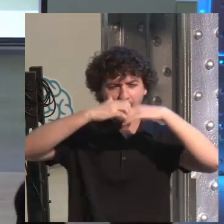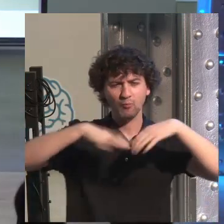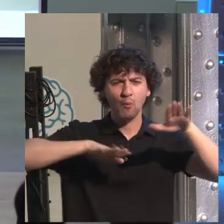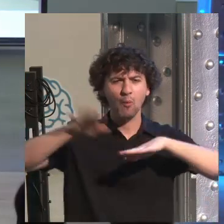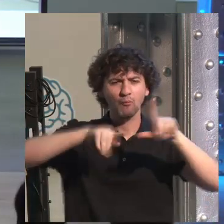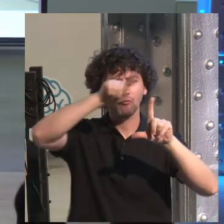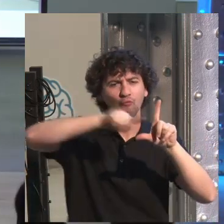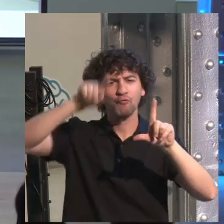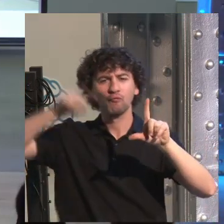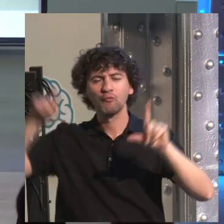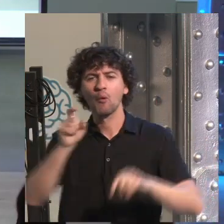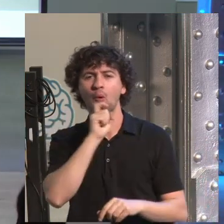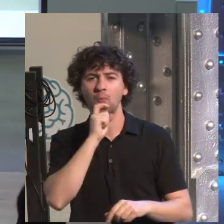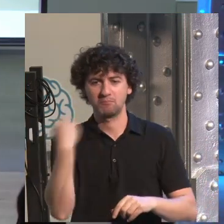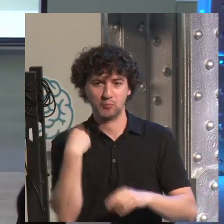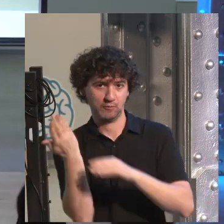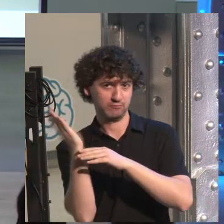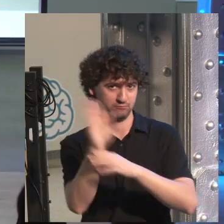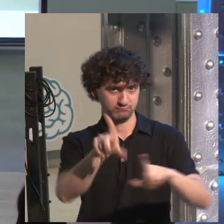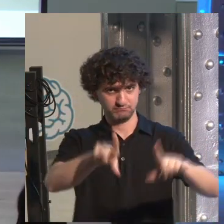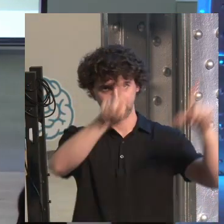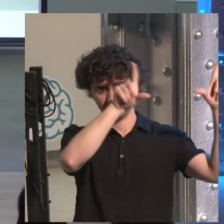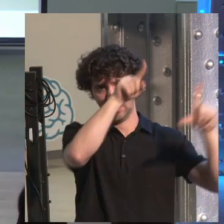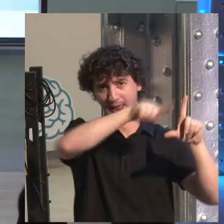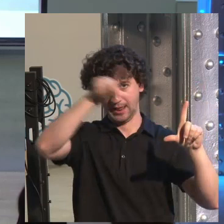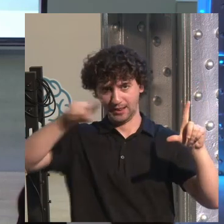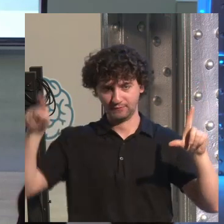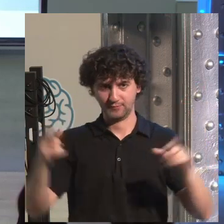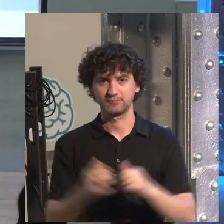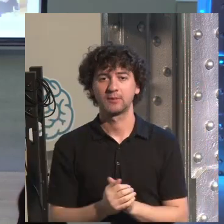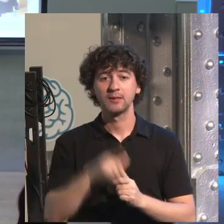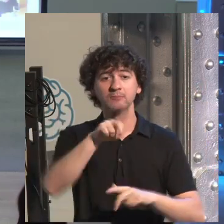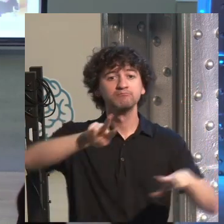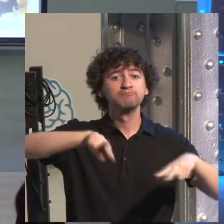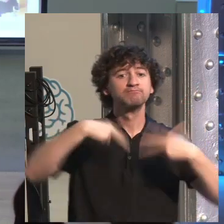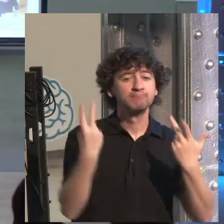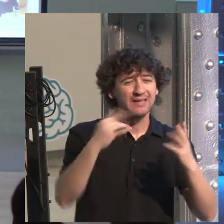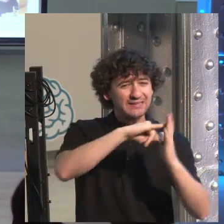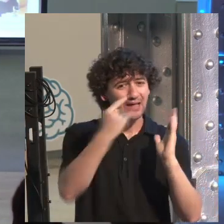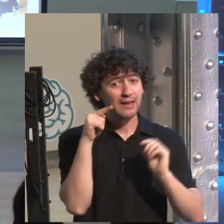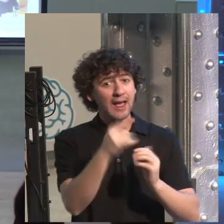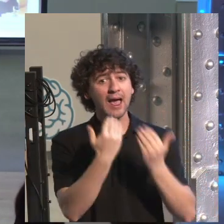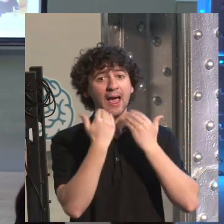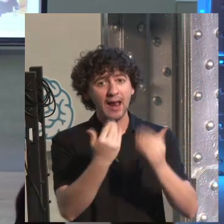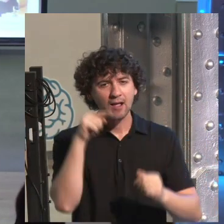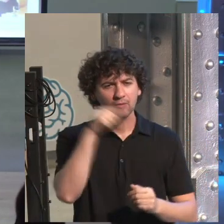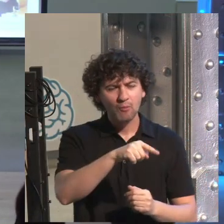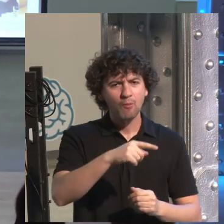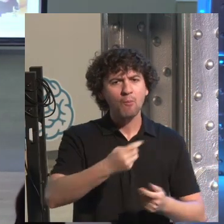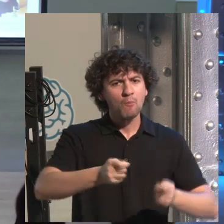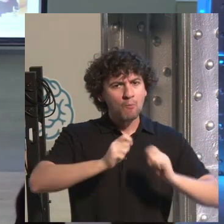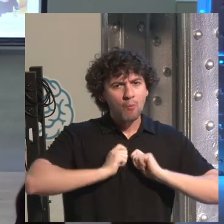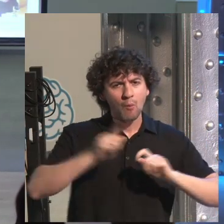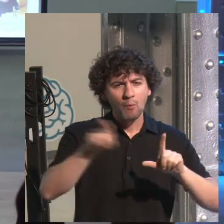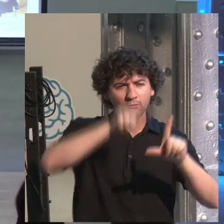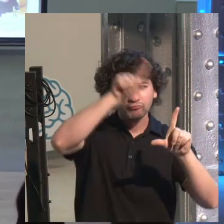ejemplo, reflejada en este gráfico. Y lo que nos está permitiendo esta técnica es poder desarrollar